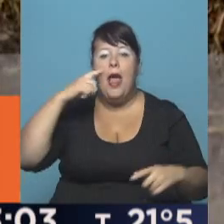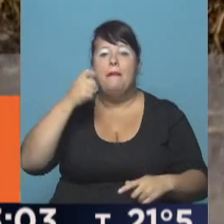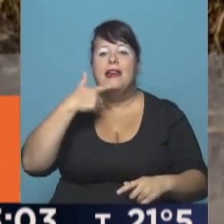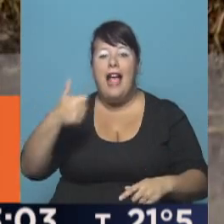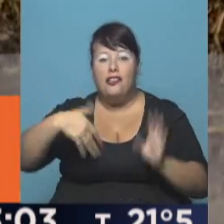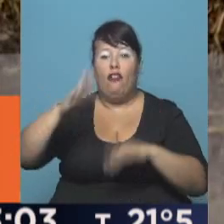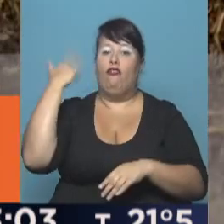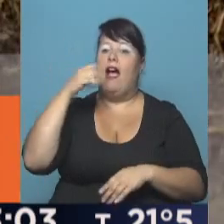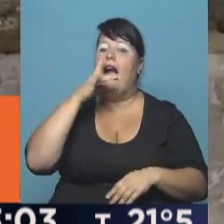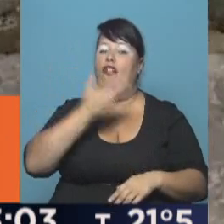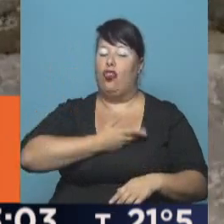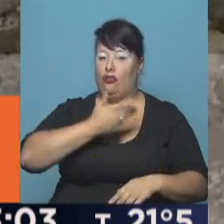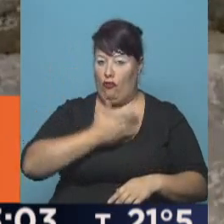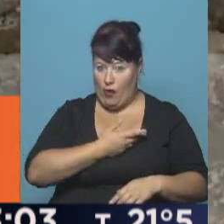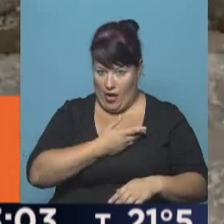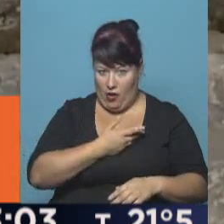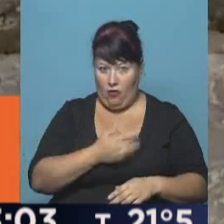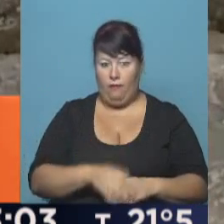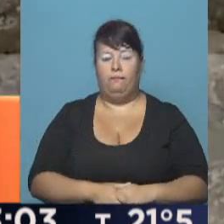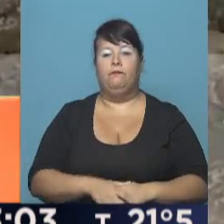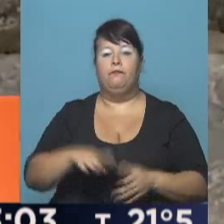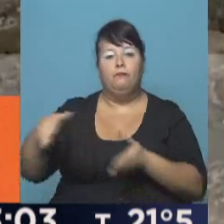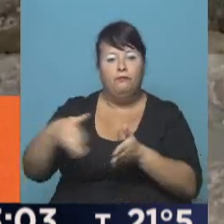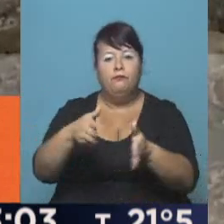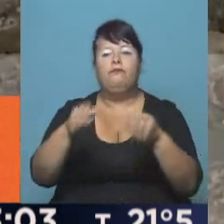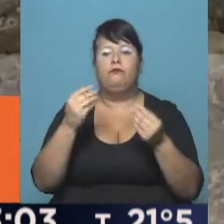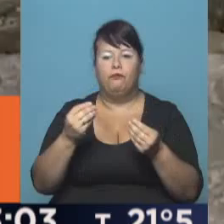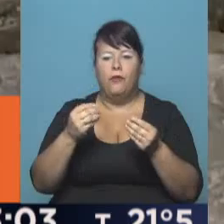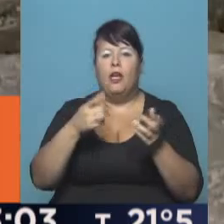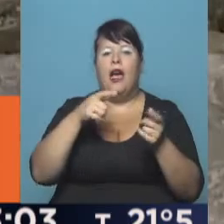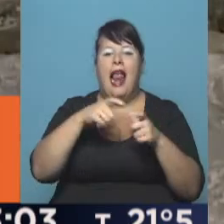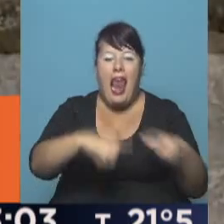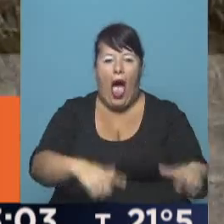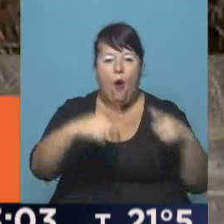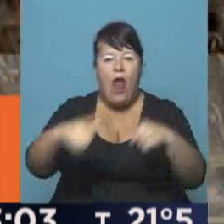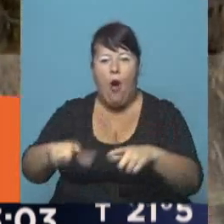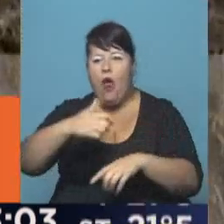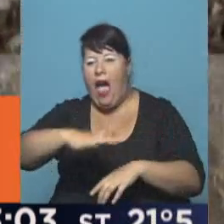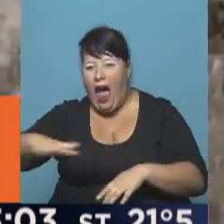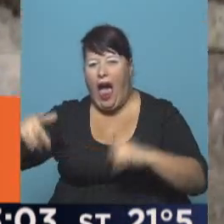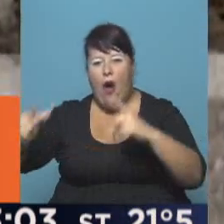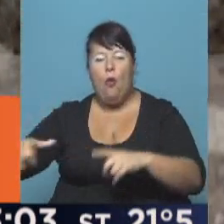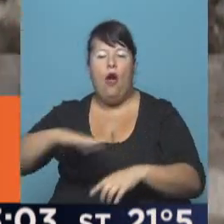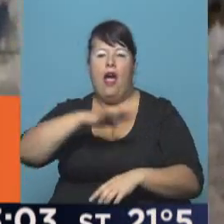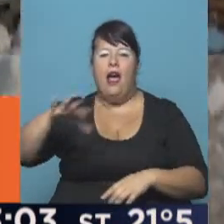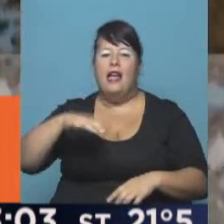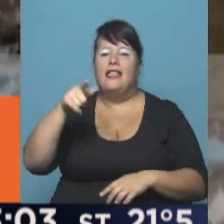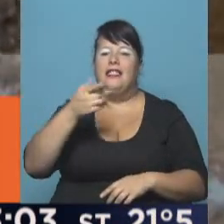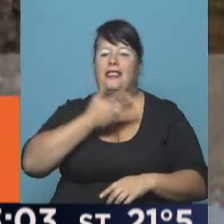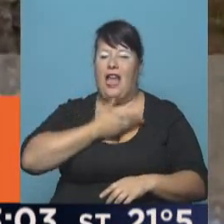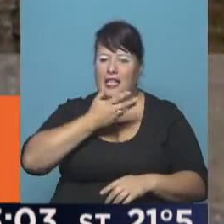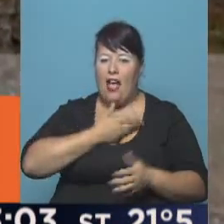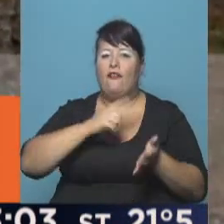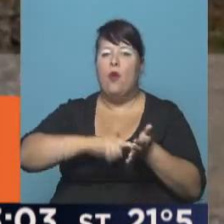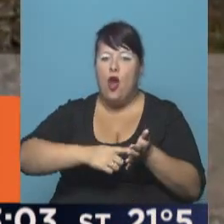el 14 de febrero. Su cuenca está conformada por un grupo de lagunas y bañados que comprenden la provincia de Santa Fe,